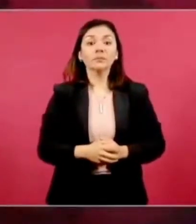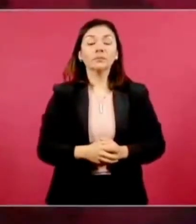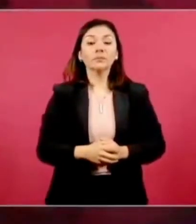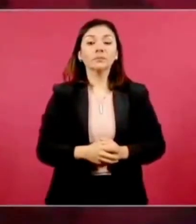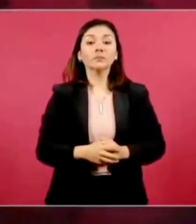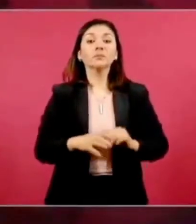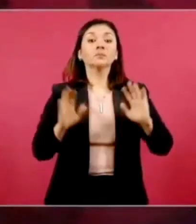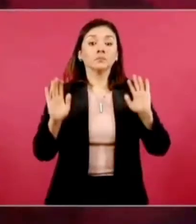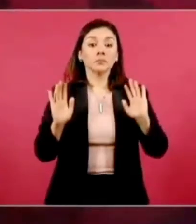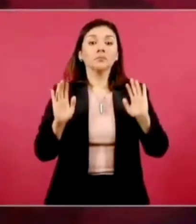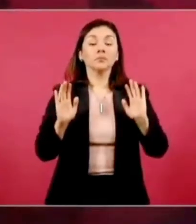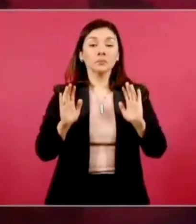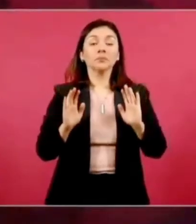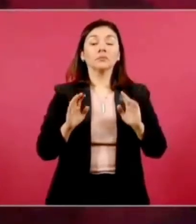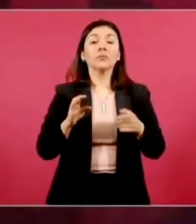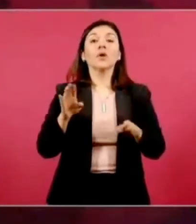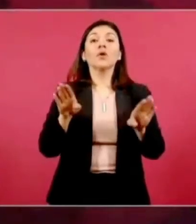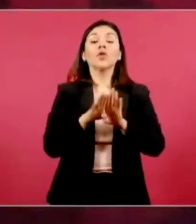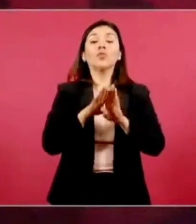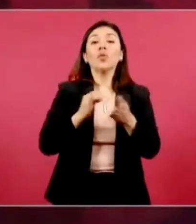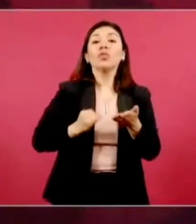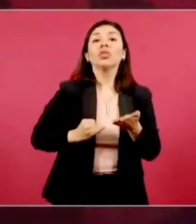decide que alguien es terrorista